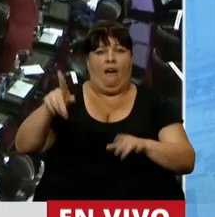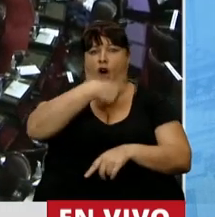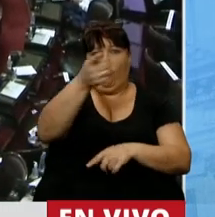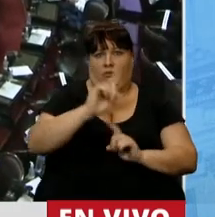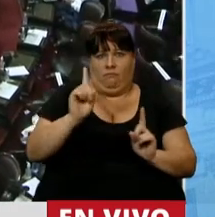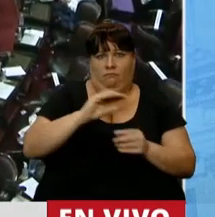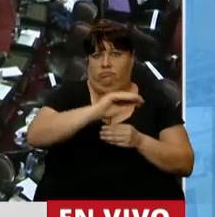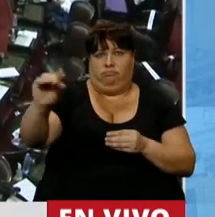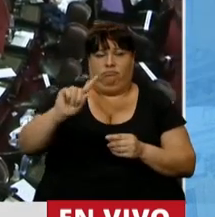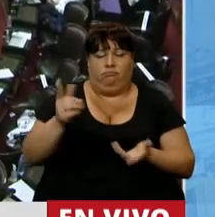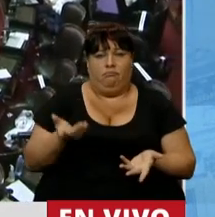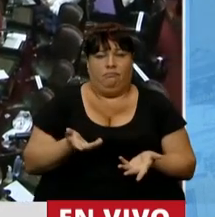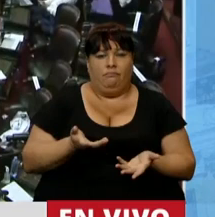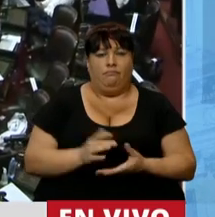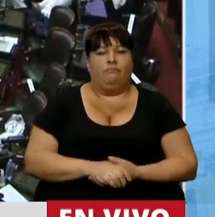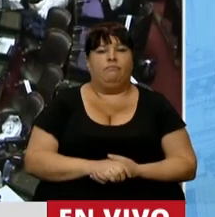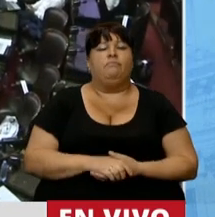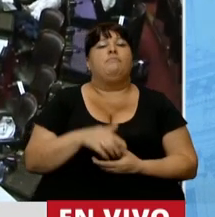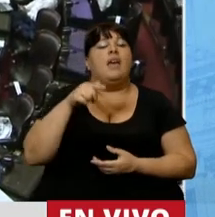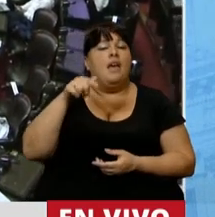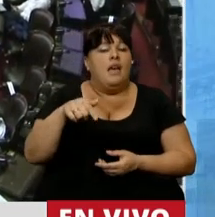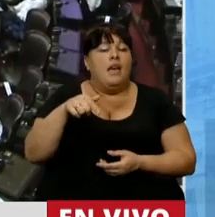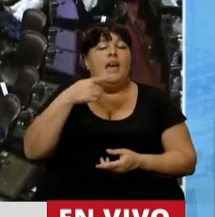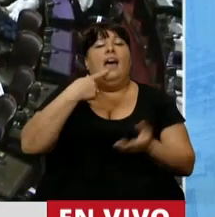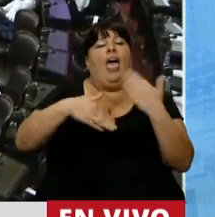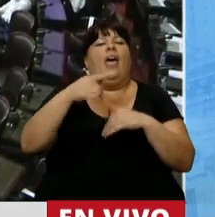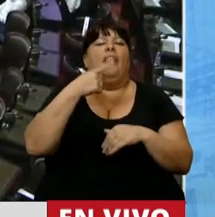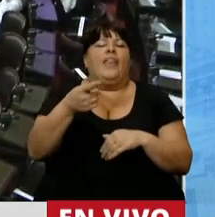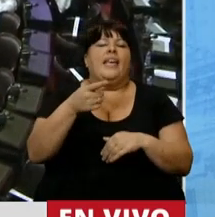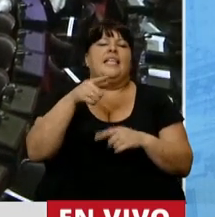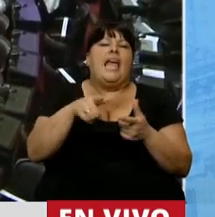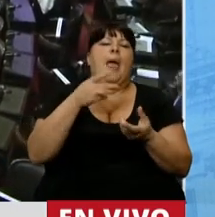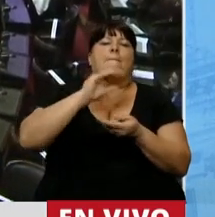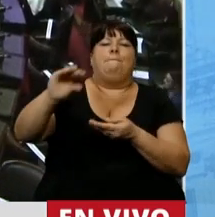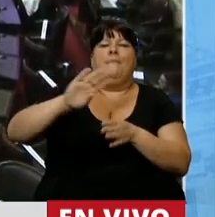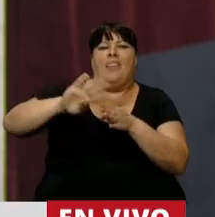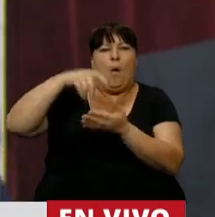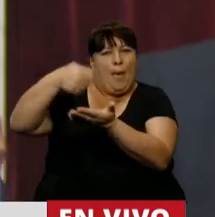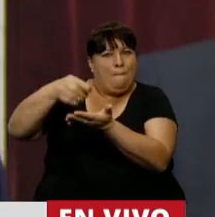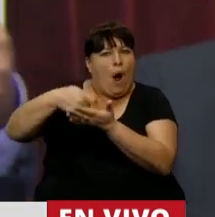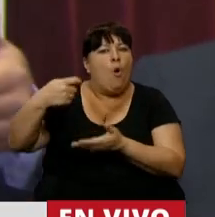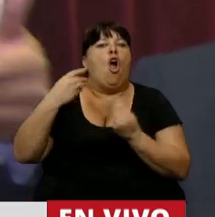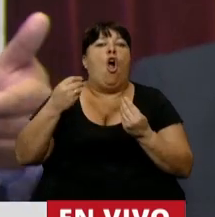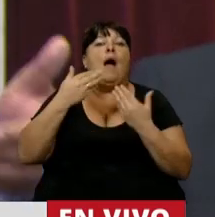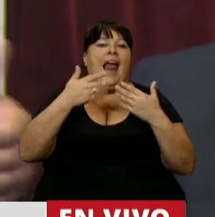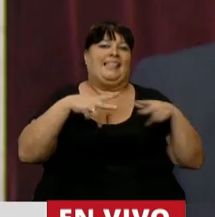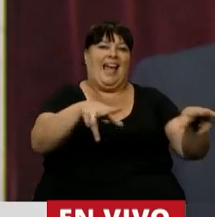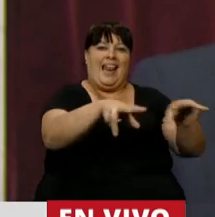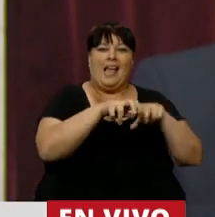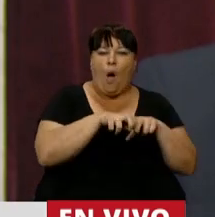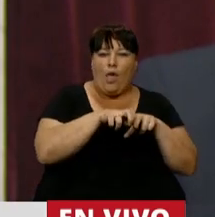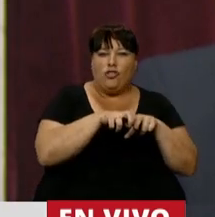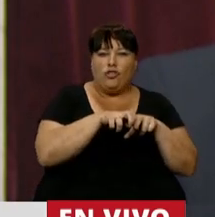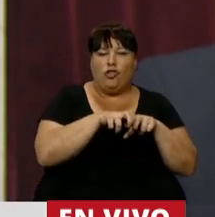Argentina, ¿no? Y uno de los argumentos que decían era que esa reparación histórica se iba a pagar con lo recaudado, con